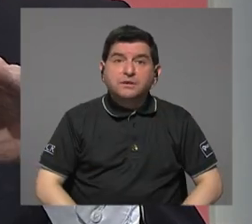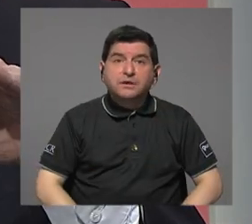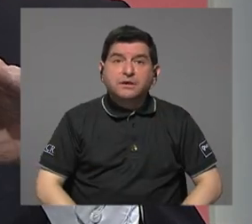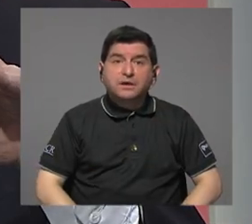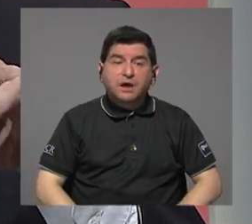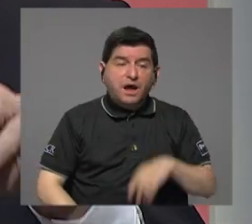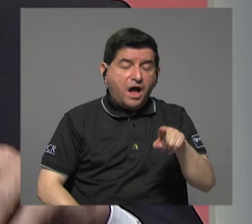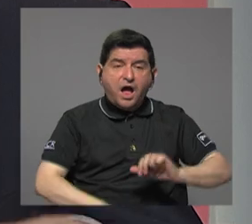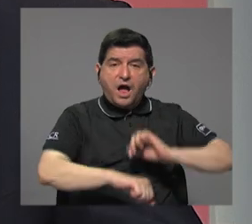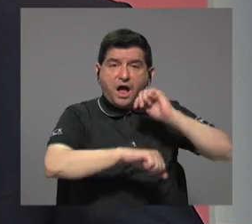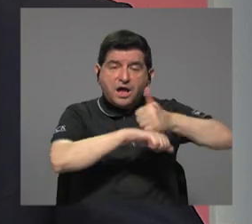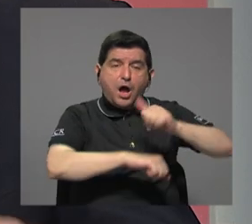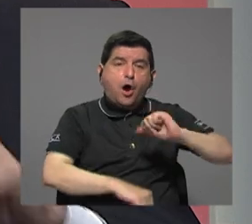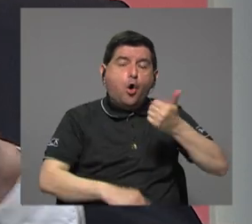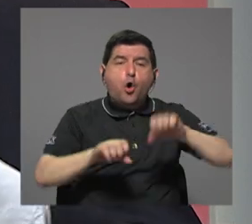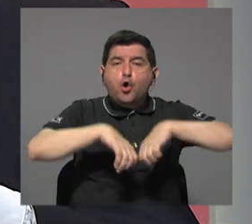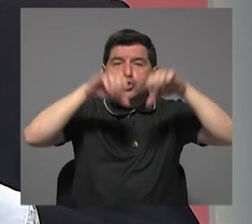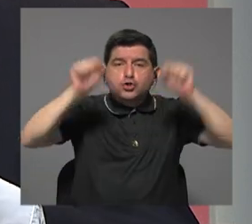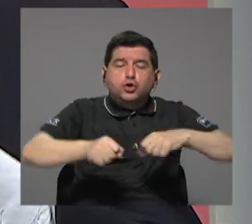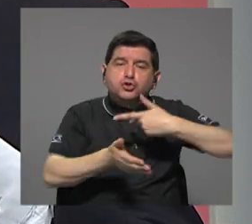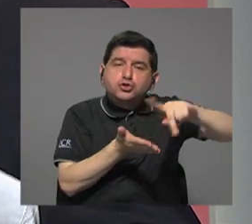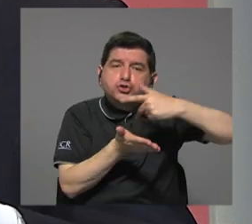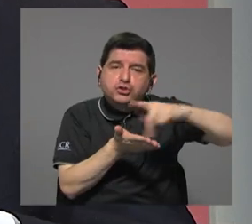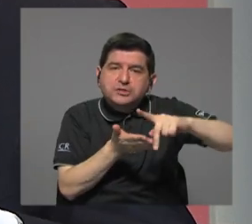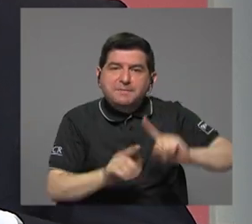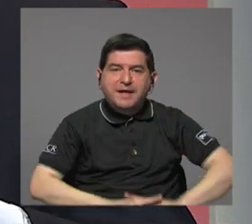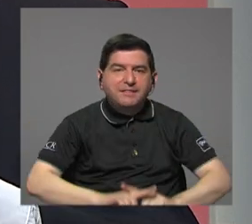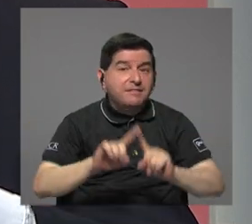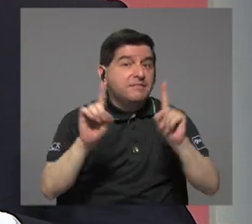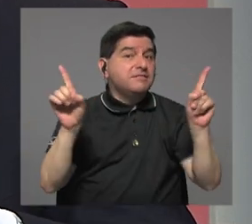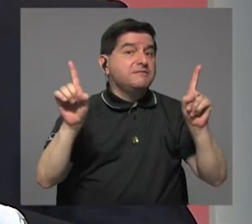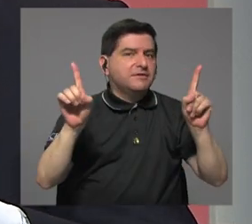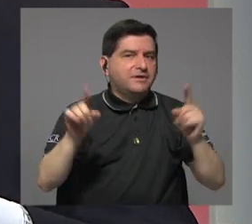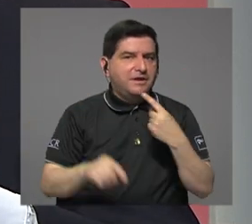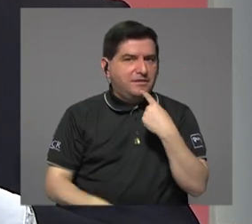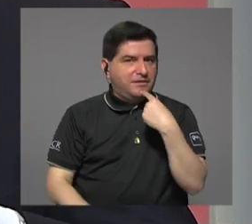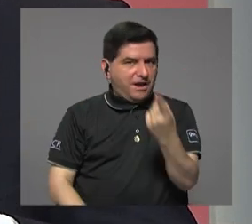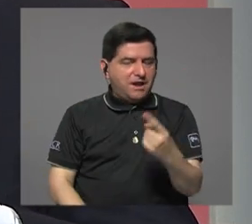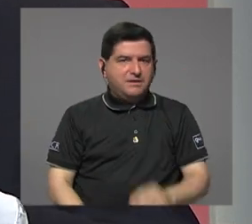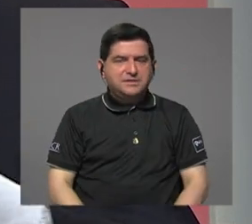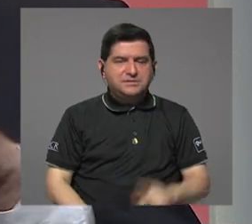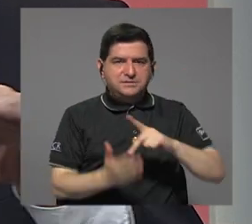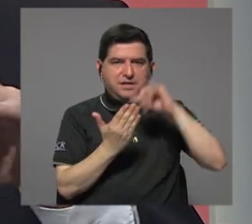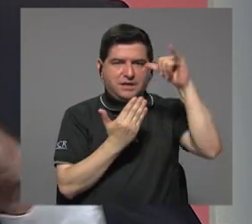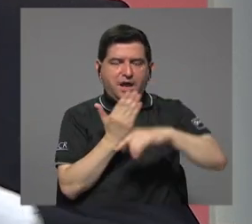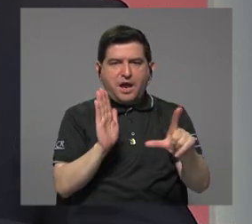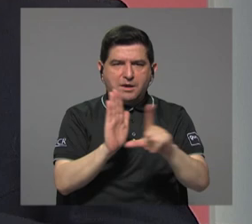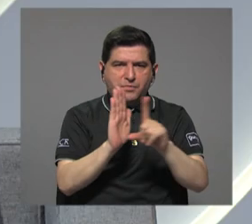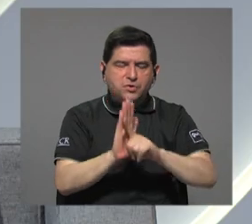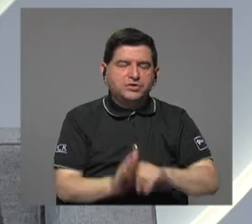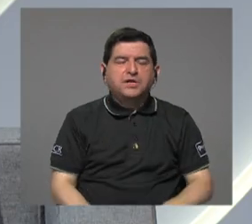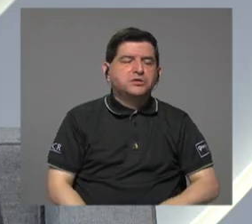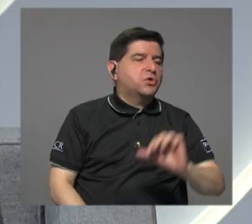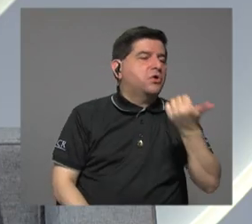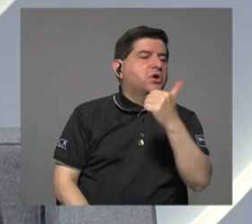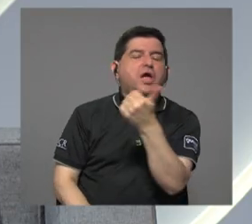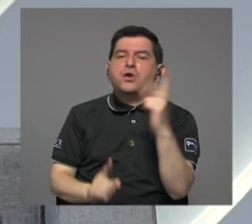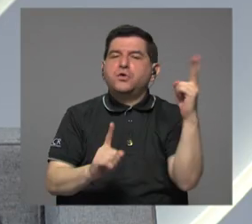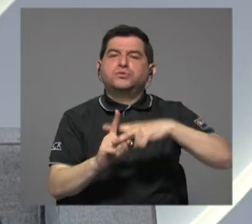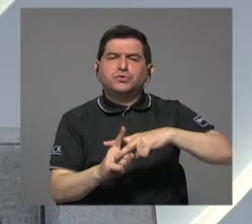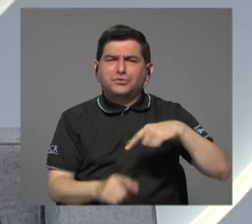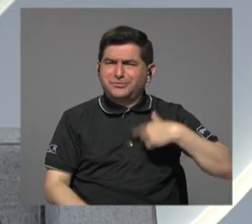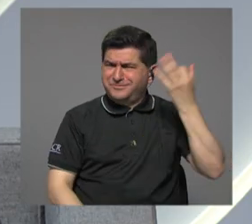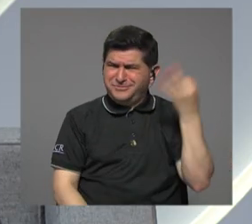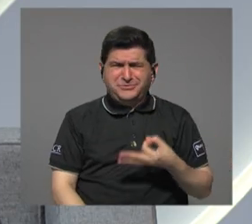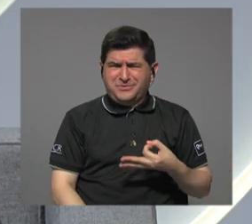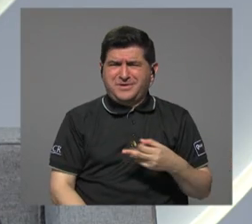eso se va a poner otro sistema de remuneración distinto al que diga el proyecto de ley para los demás entonces creo yo que